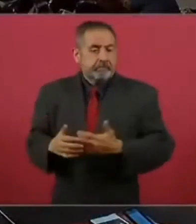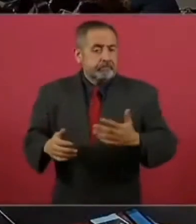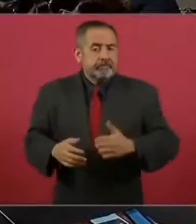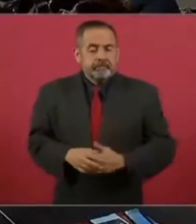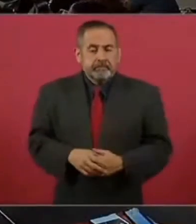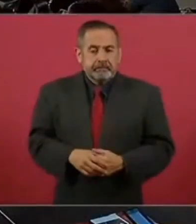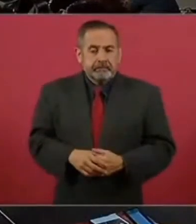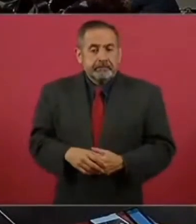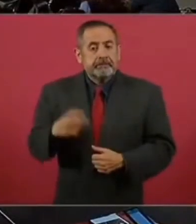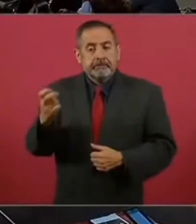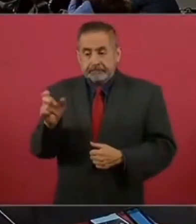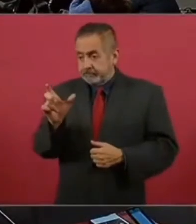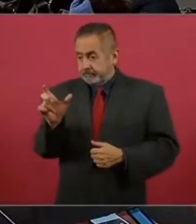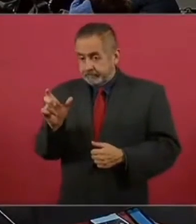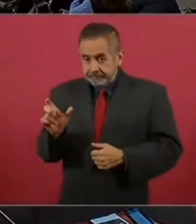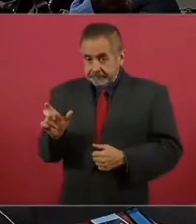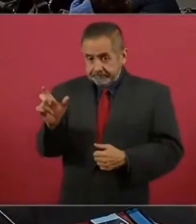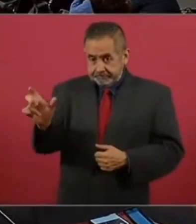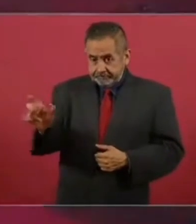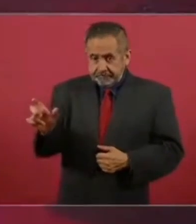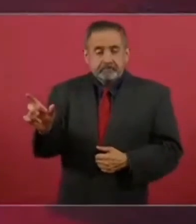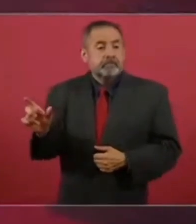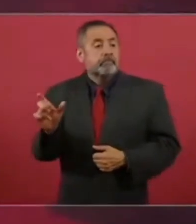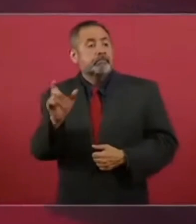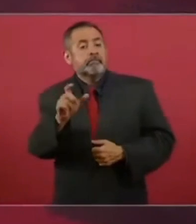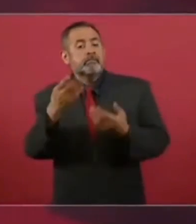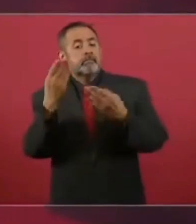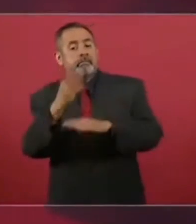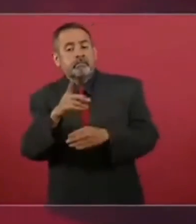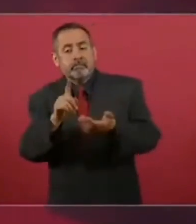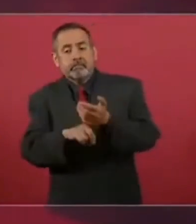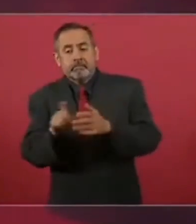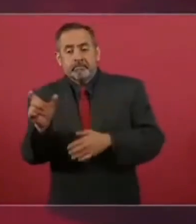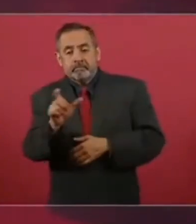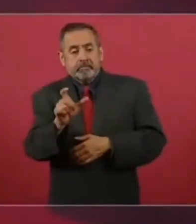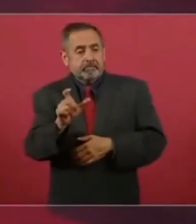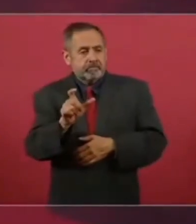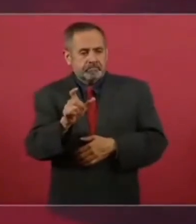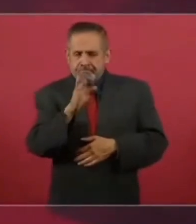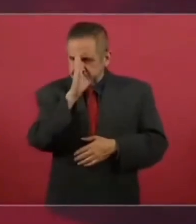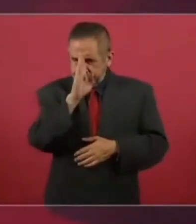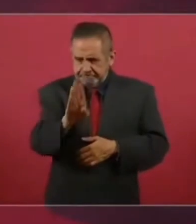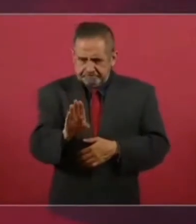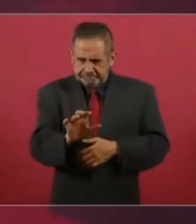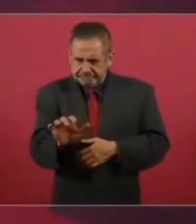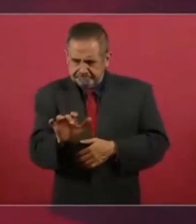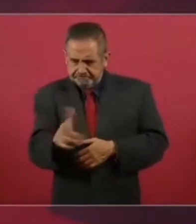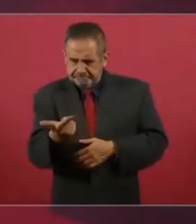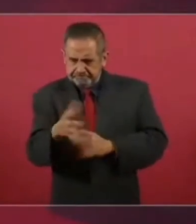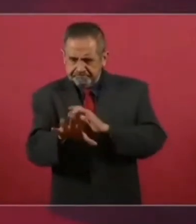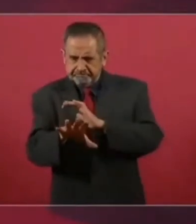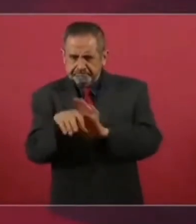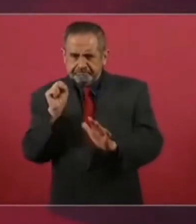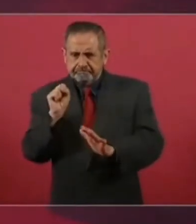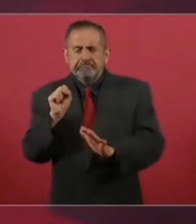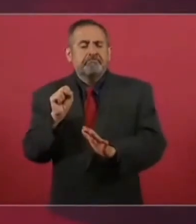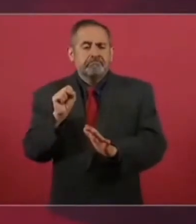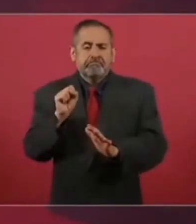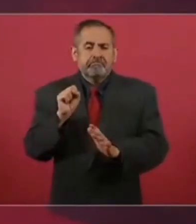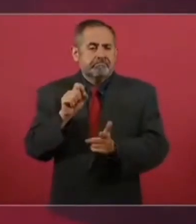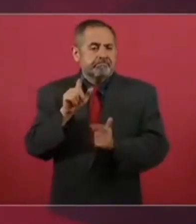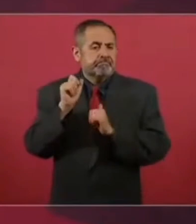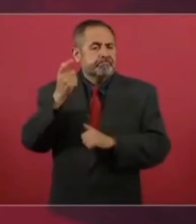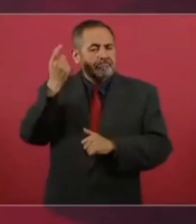Porque con esa tarjeta se va al Banco del Bienestar y ya sin intermediarios se cobra